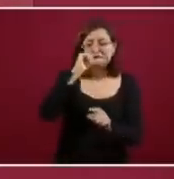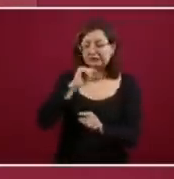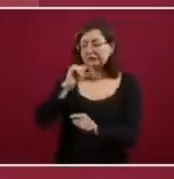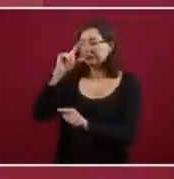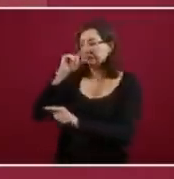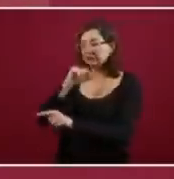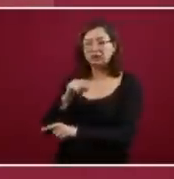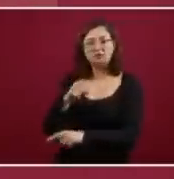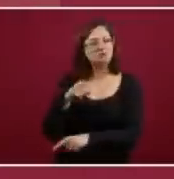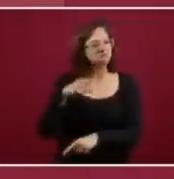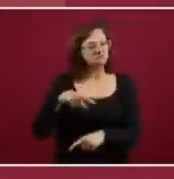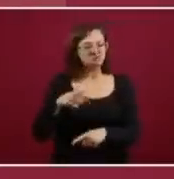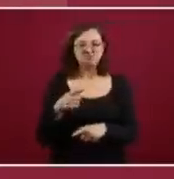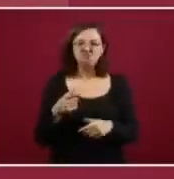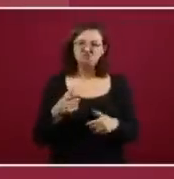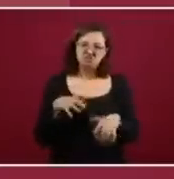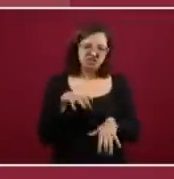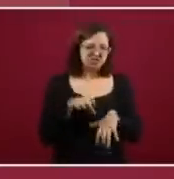avanzaron